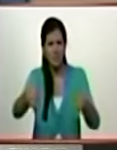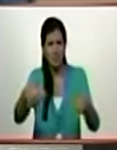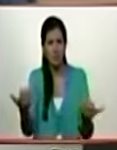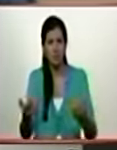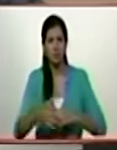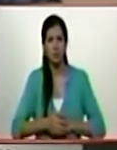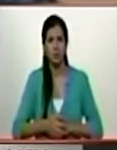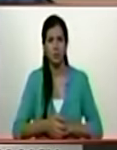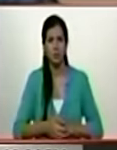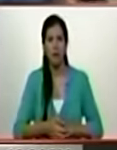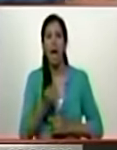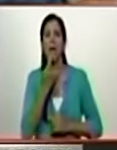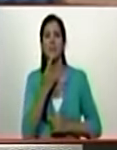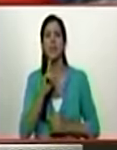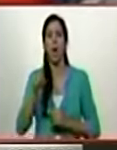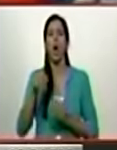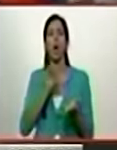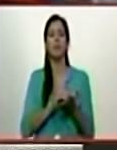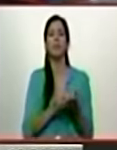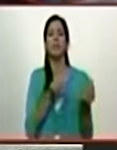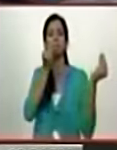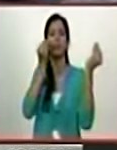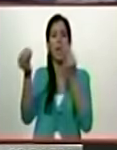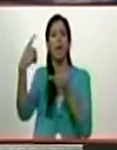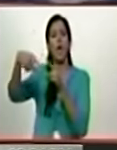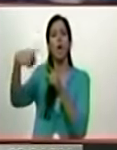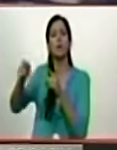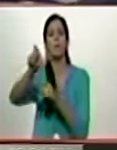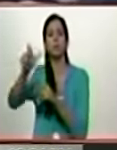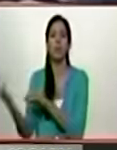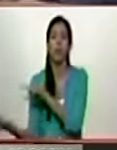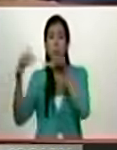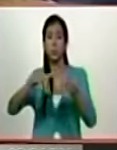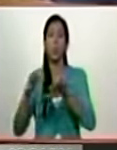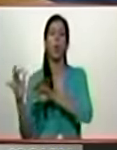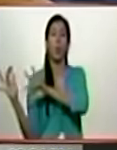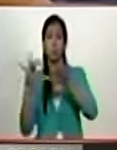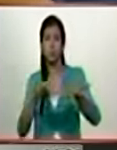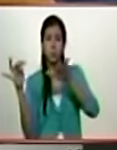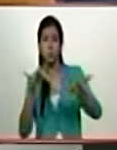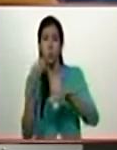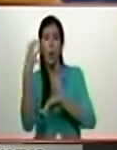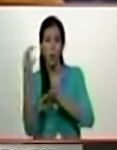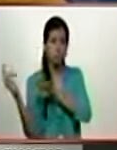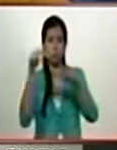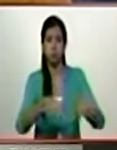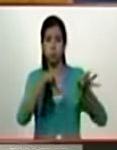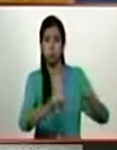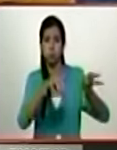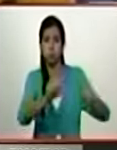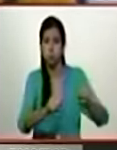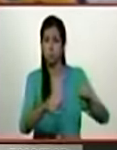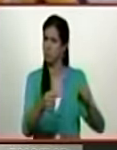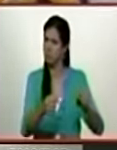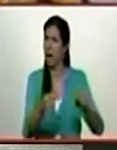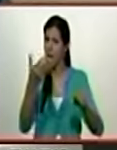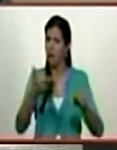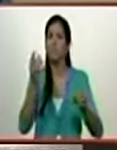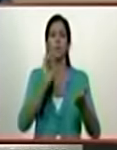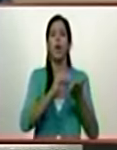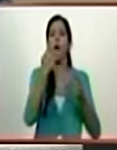O que estén diciendo que hay que devolverle los enseres a quienes invadieron este país durante muchísimo tiempo. Ese pareciera que es el punto más